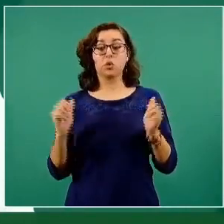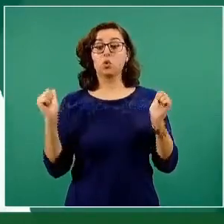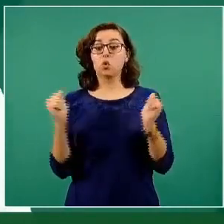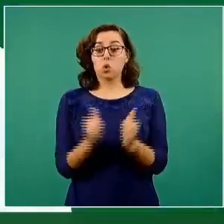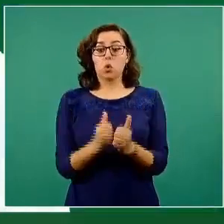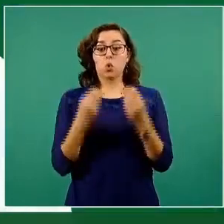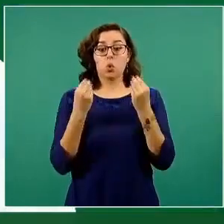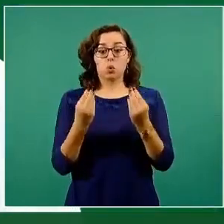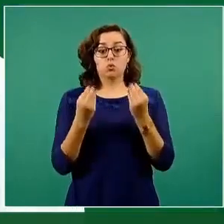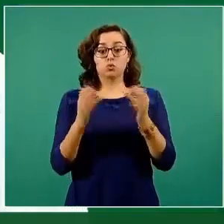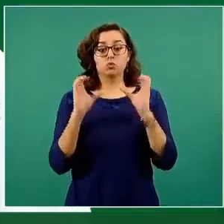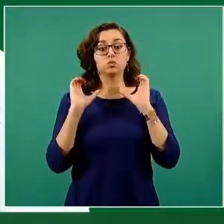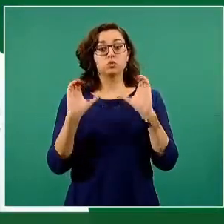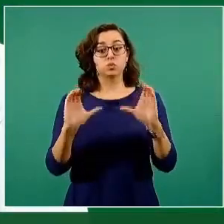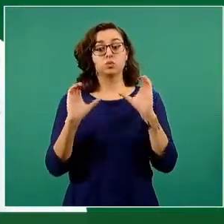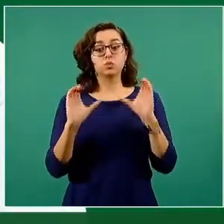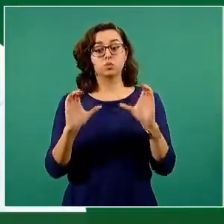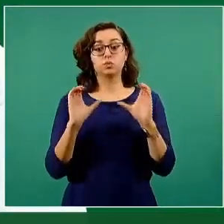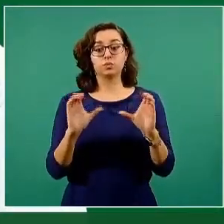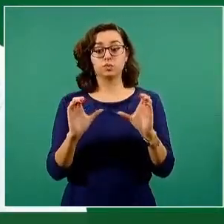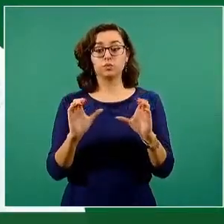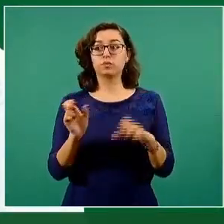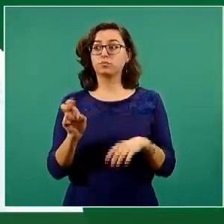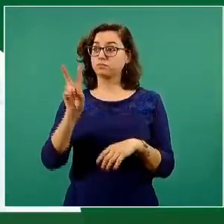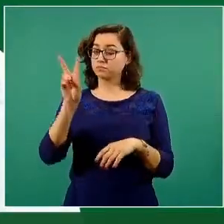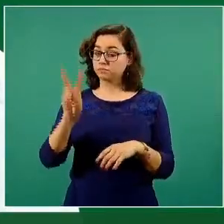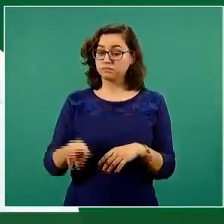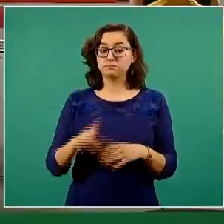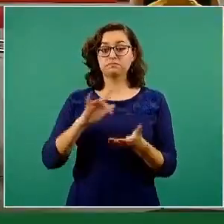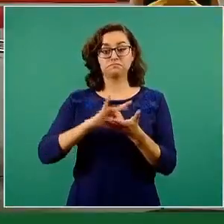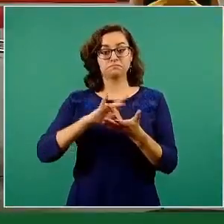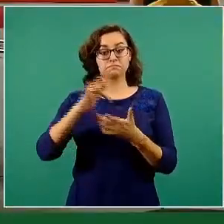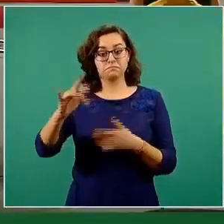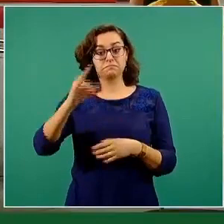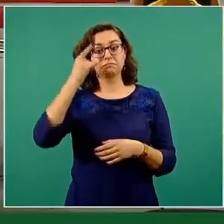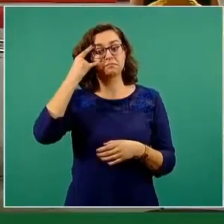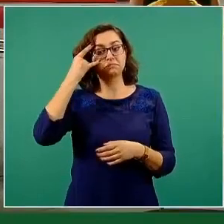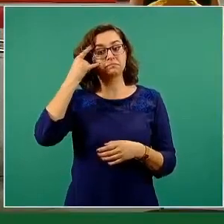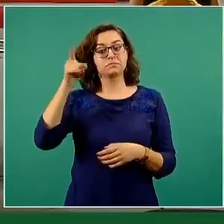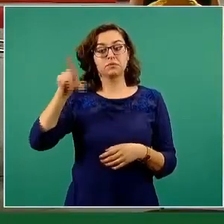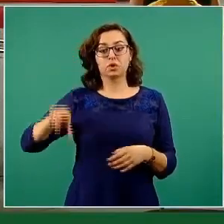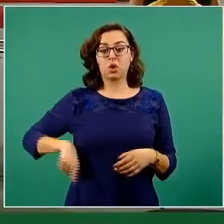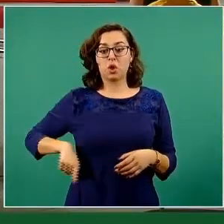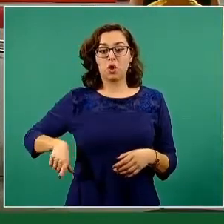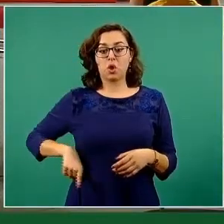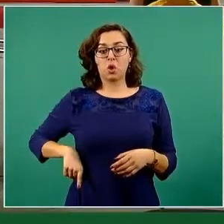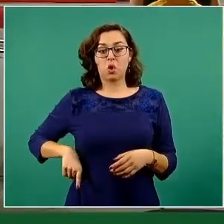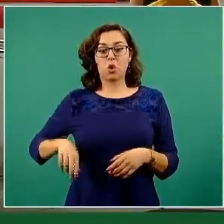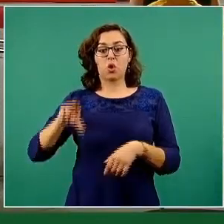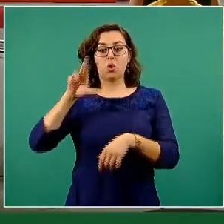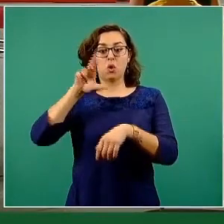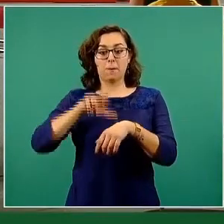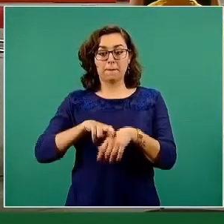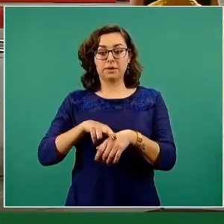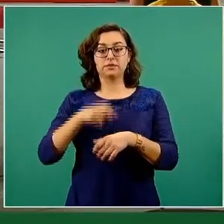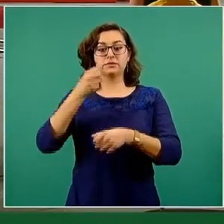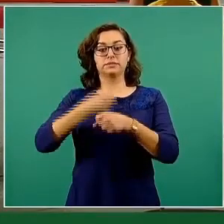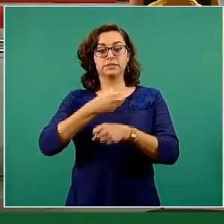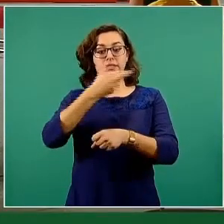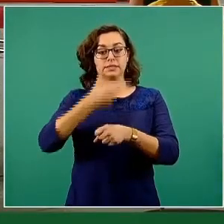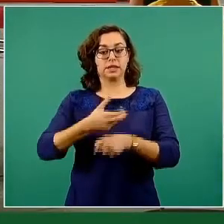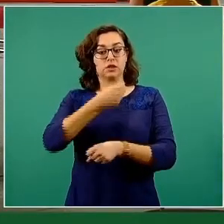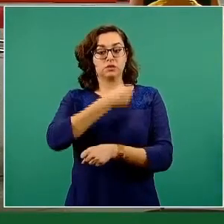cuidada, el Estado de Campeche, y esto hemos agradecido la prudencia del gobernador Carlos Miguel Aiza, de su secretario de